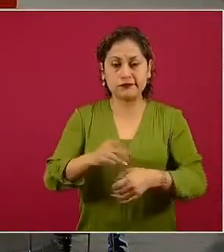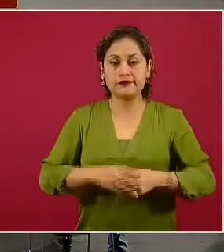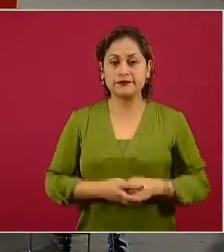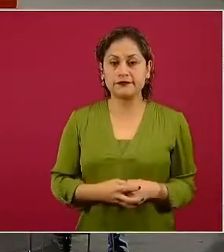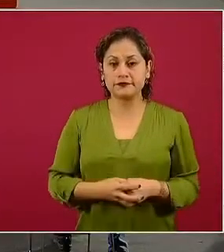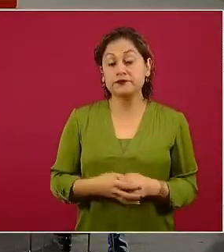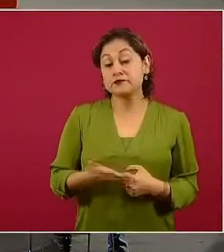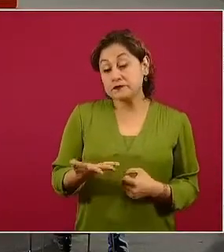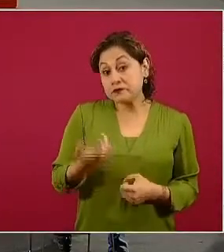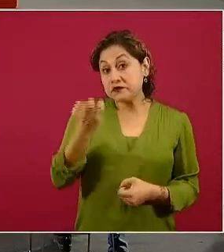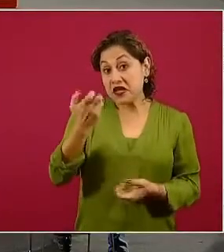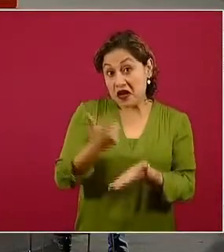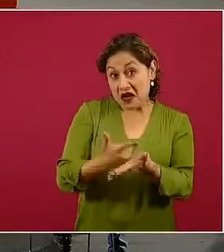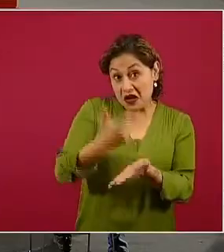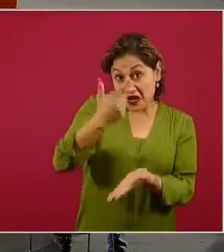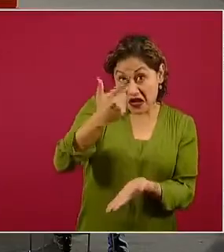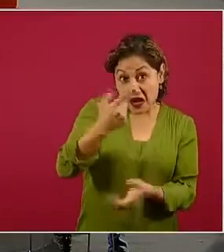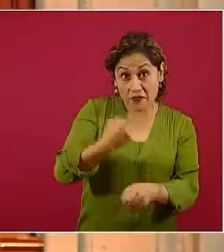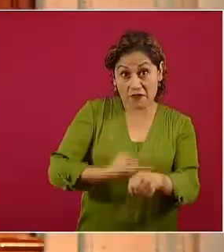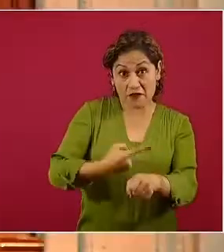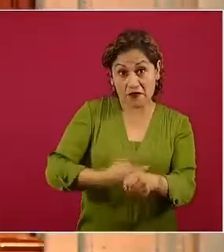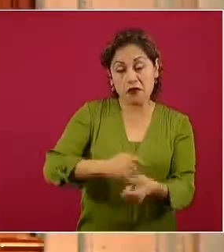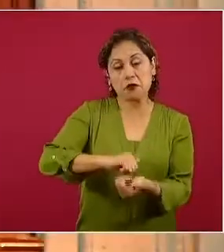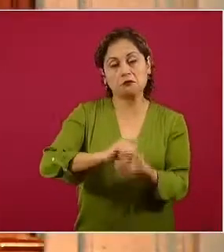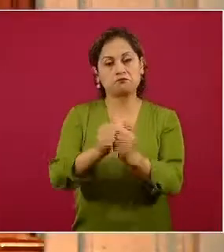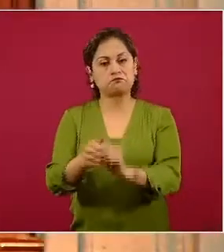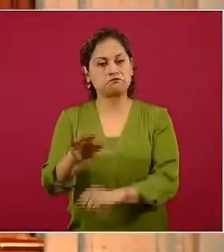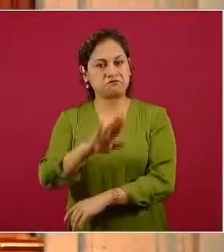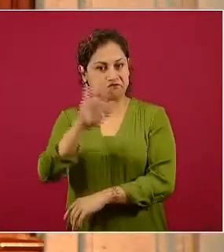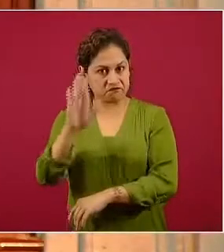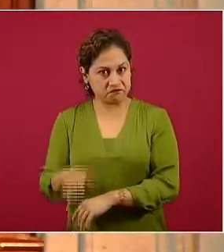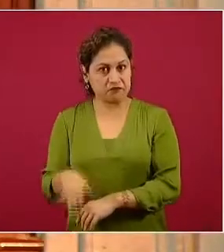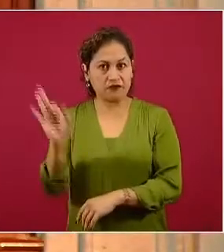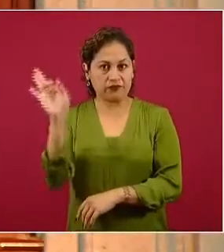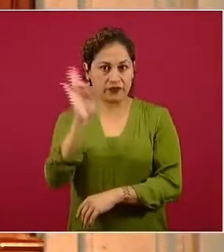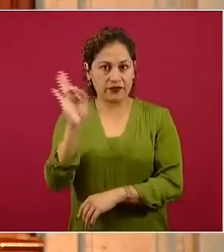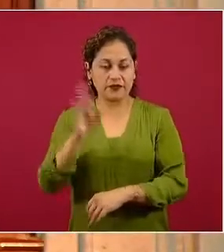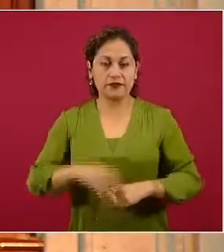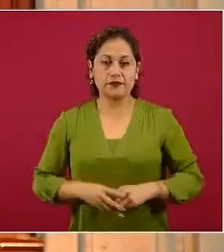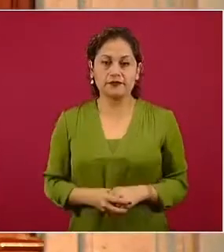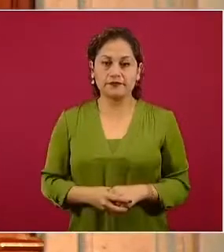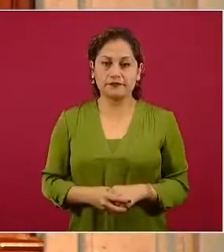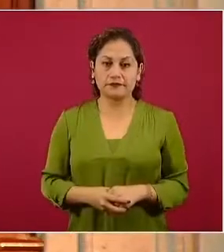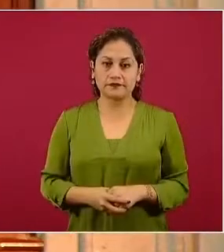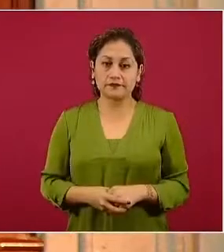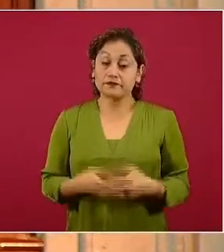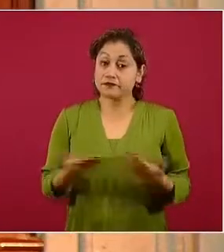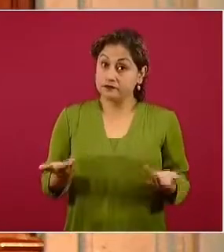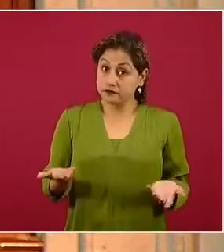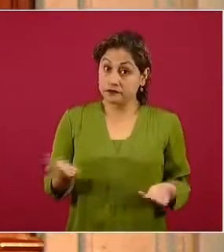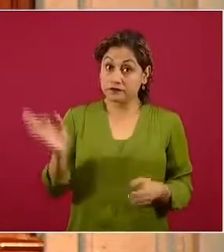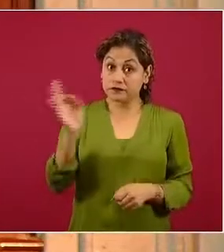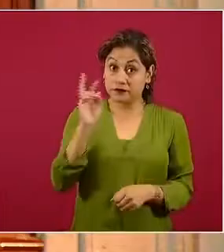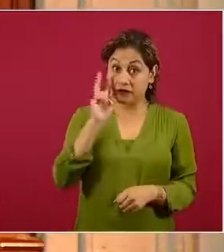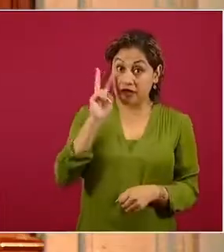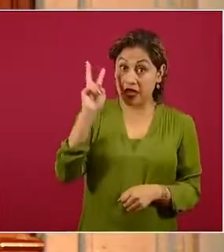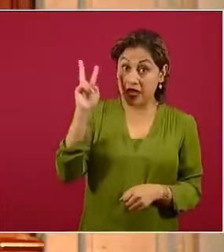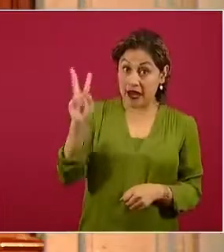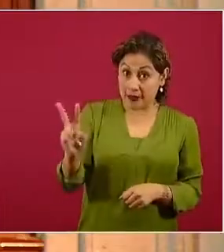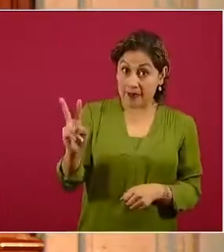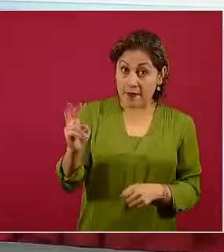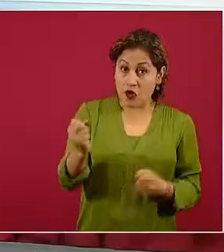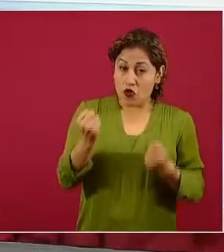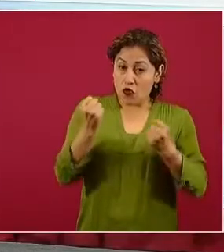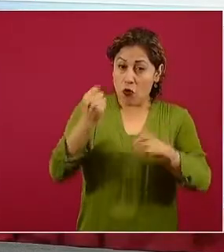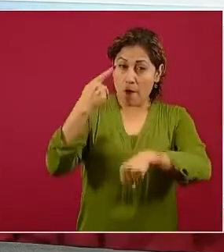entonces el riesgo de fallecer a consecuencia de las complicaciones de la enfermedad. Mientras más elevado el nivel de riesgo, máximo o